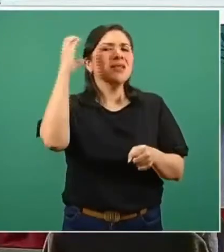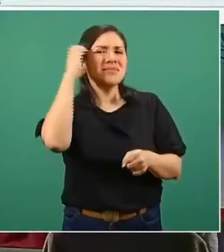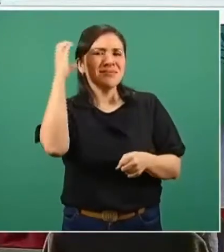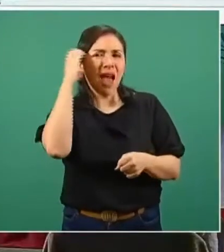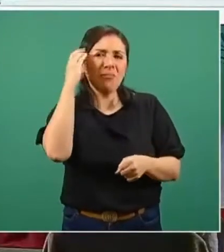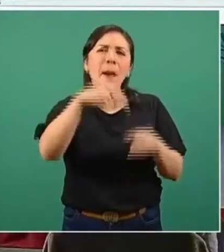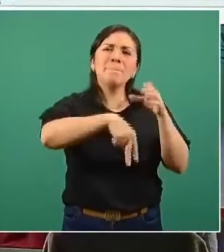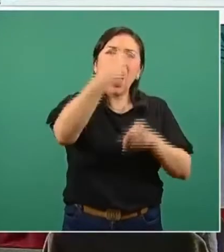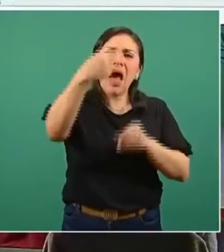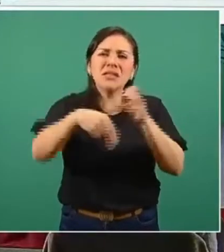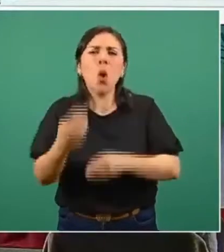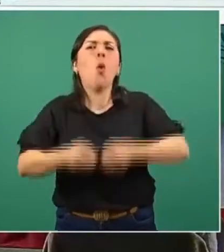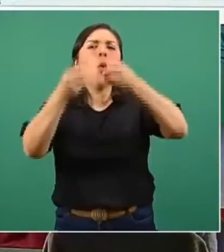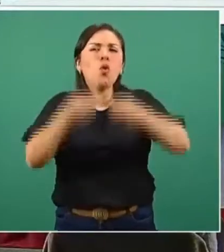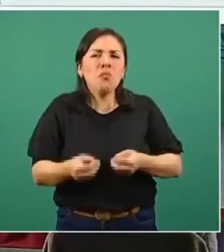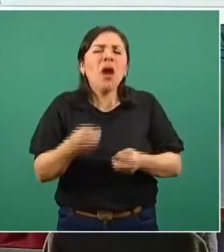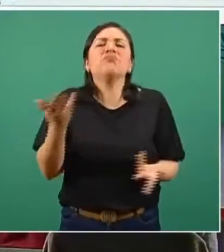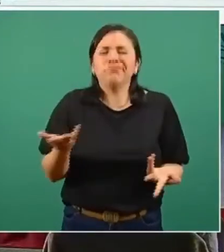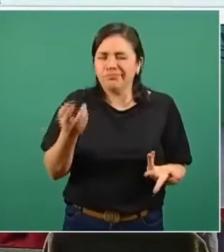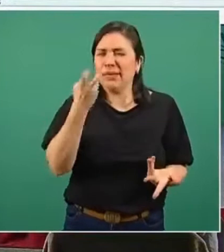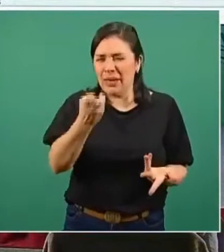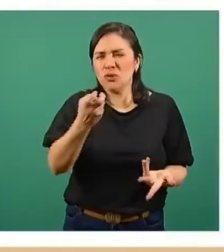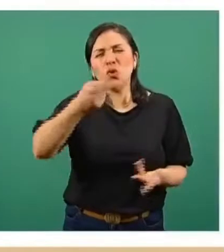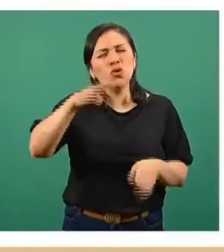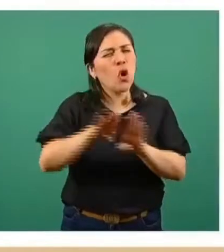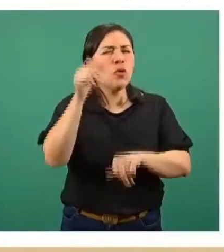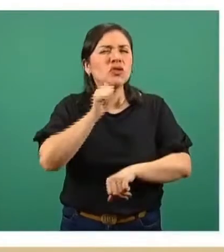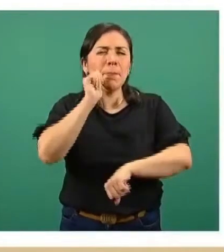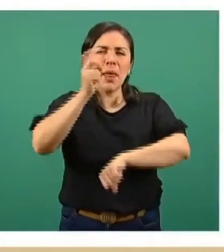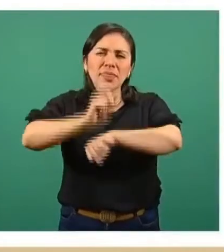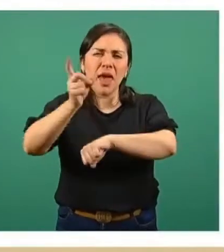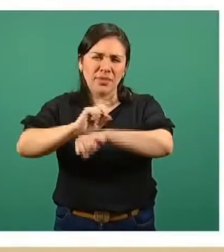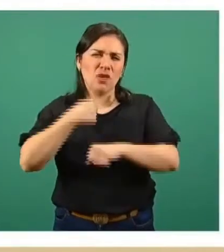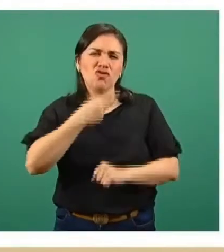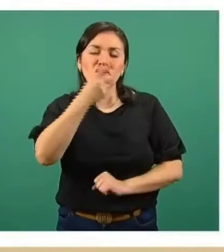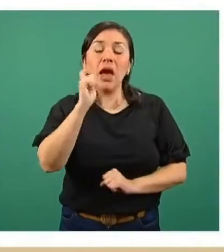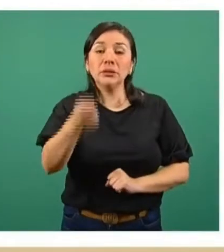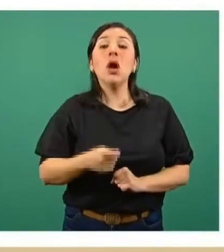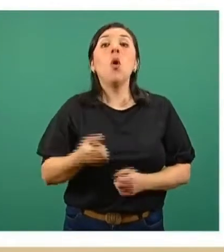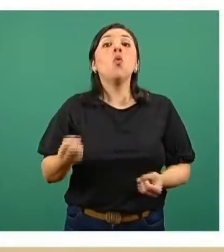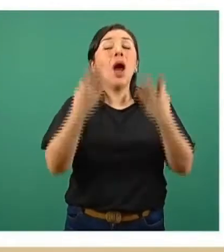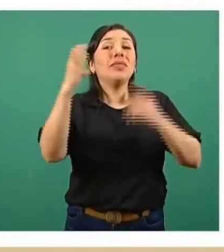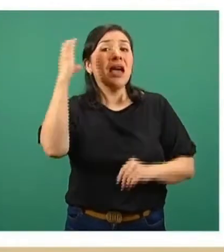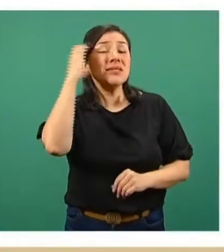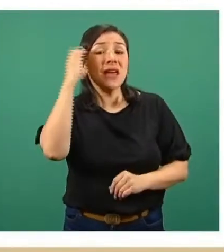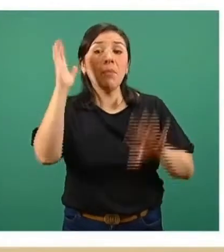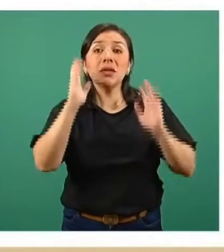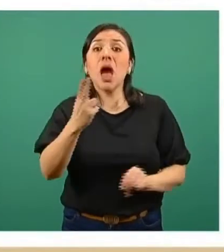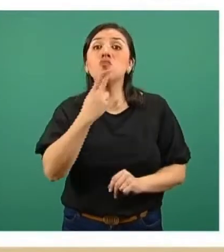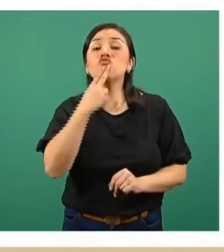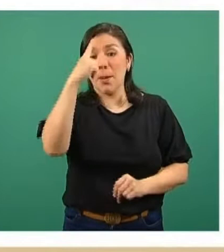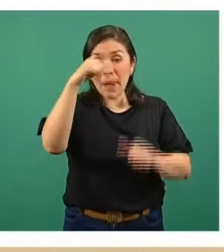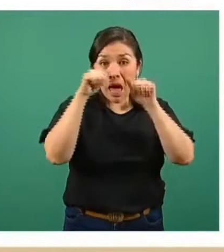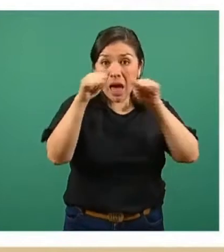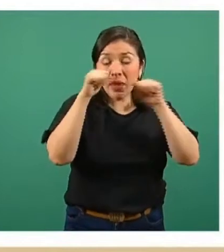de hospitalización general, esto como todos los días lo explicamos, es las camas que se utilizan para atender